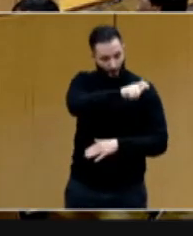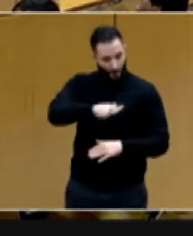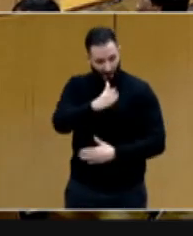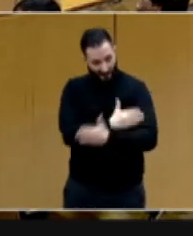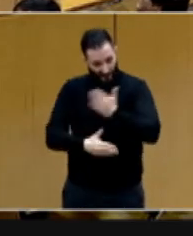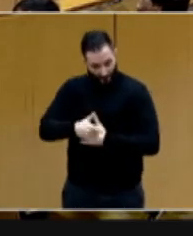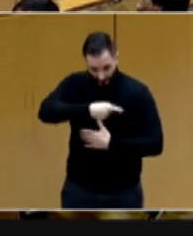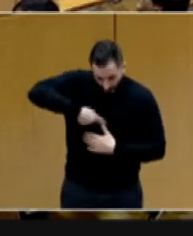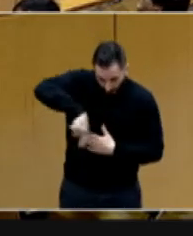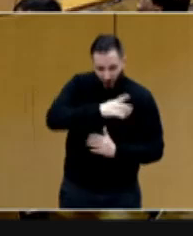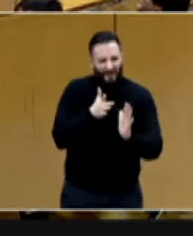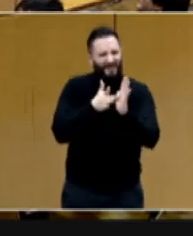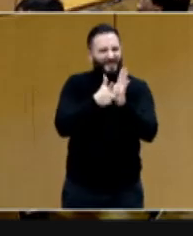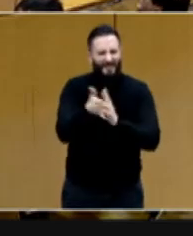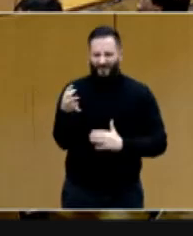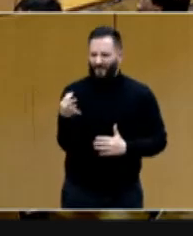discapacidad